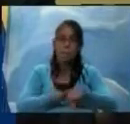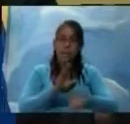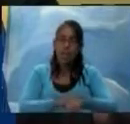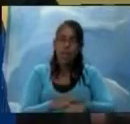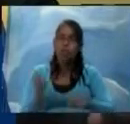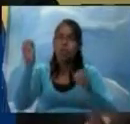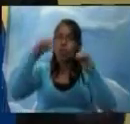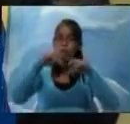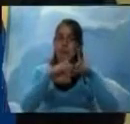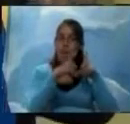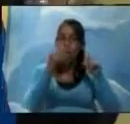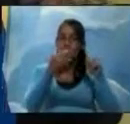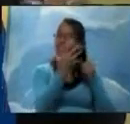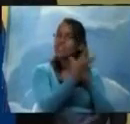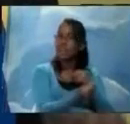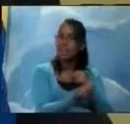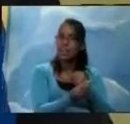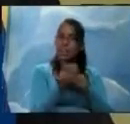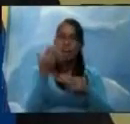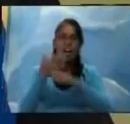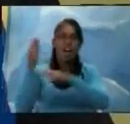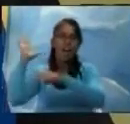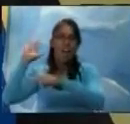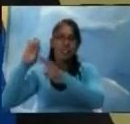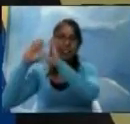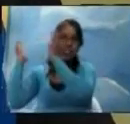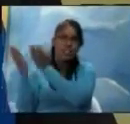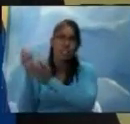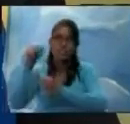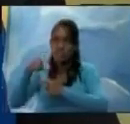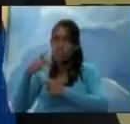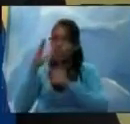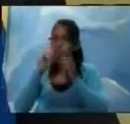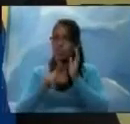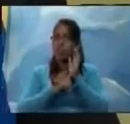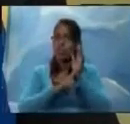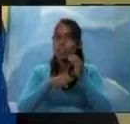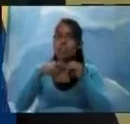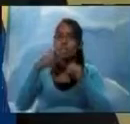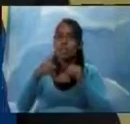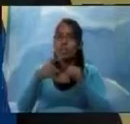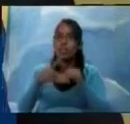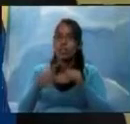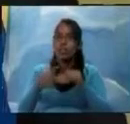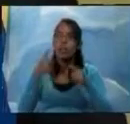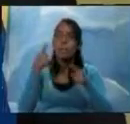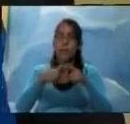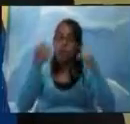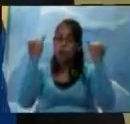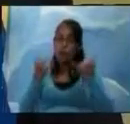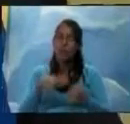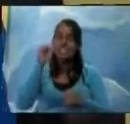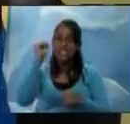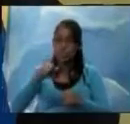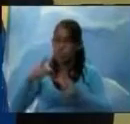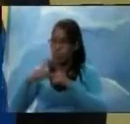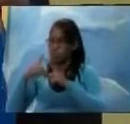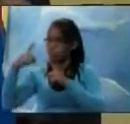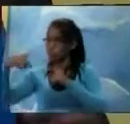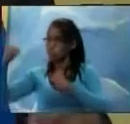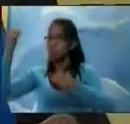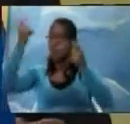seca. Y decía: así era yo cuando estaba en el pecado, y luego mostraba la hoja verde, decía: pero ahora sí soy, porque